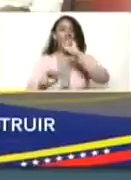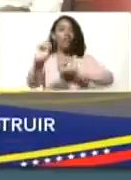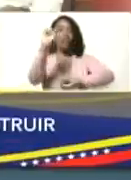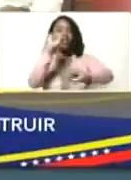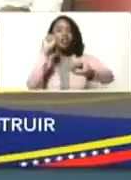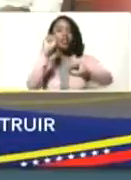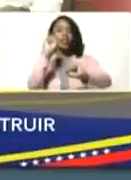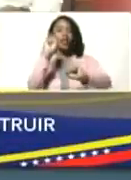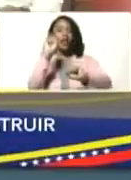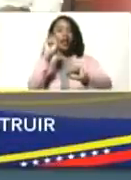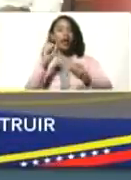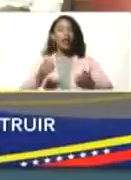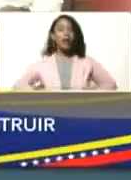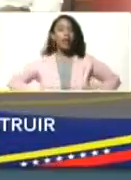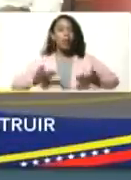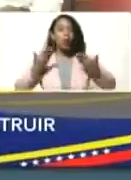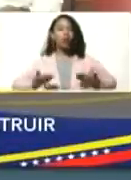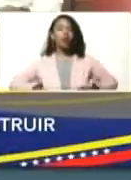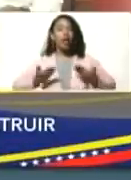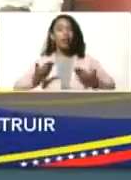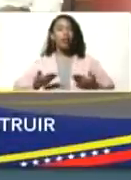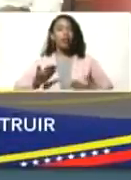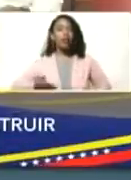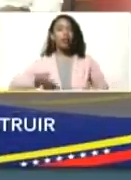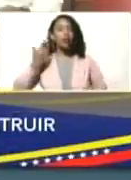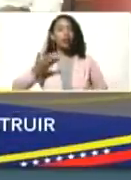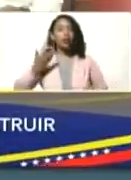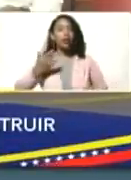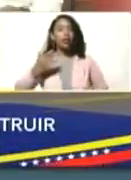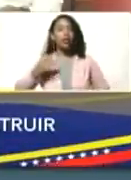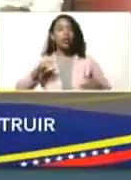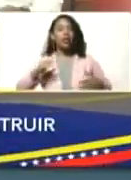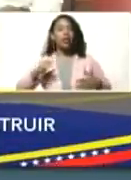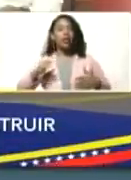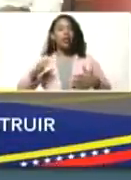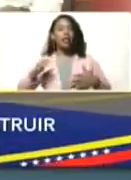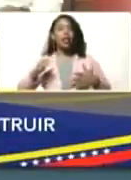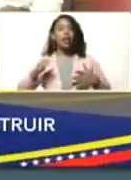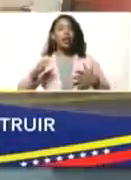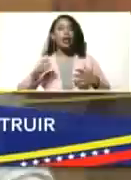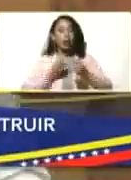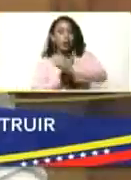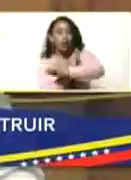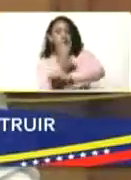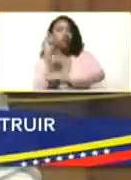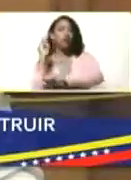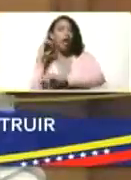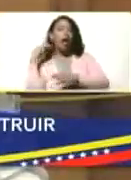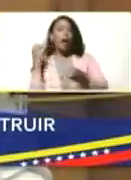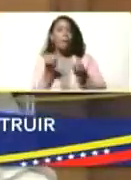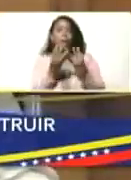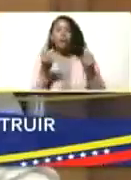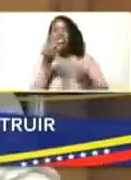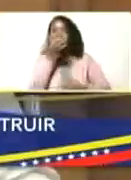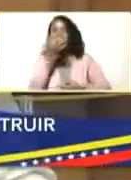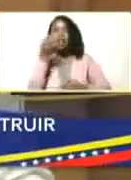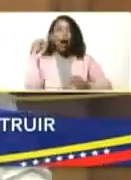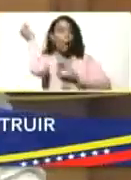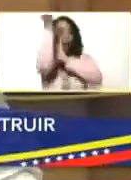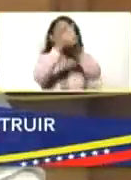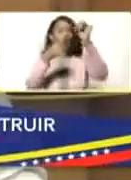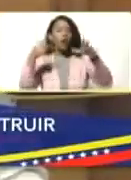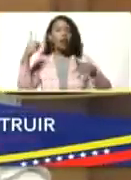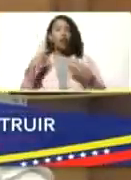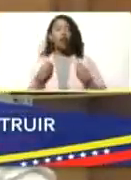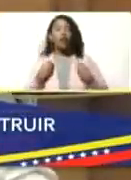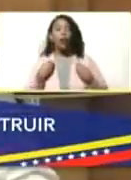la revitalización, la recuperación de la selva amazónica como un pilar climático fundamental para la